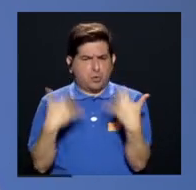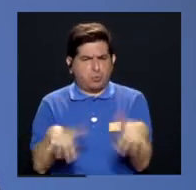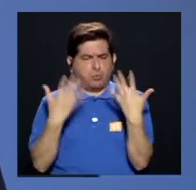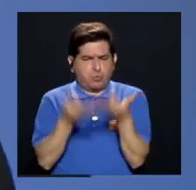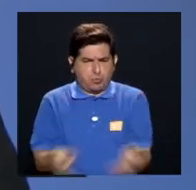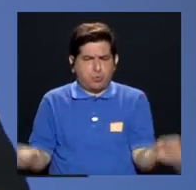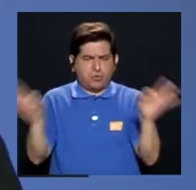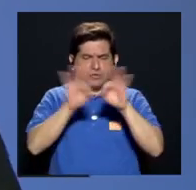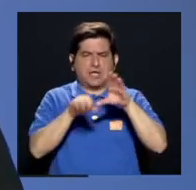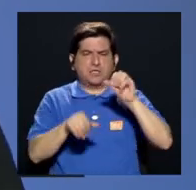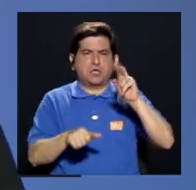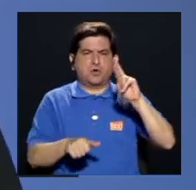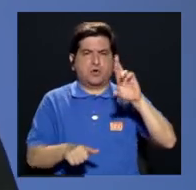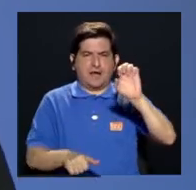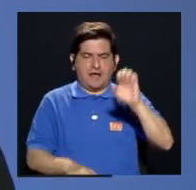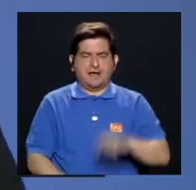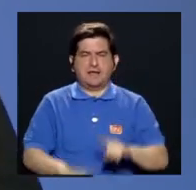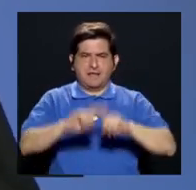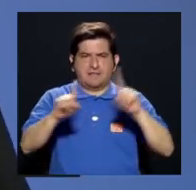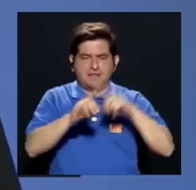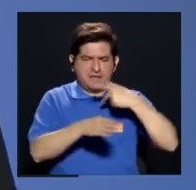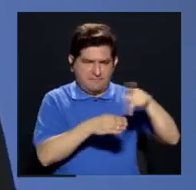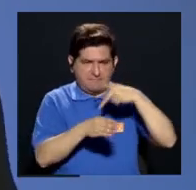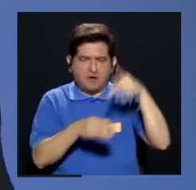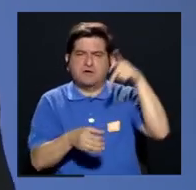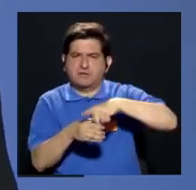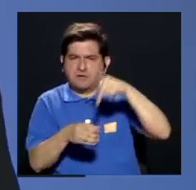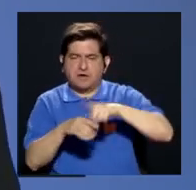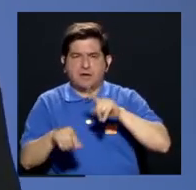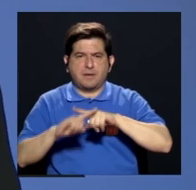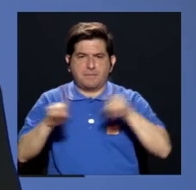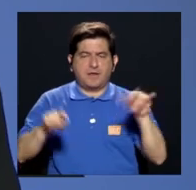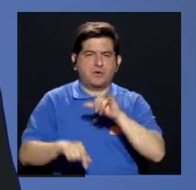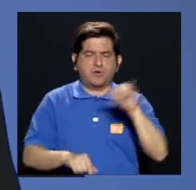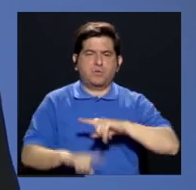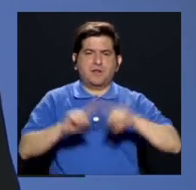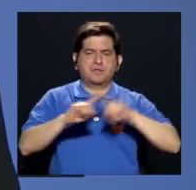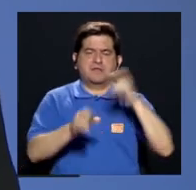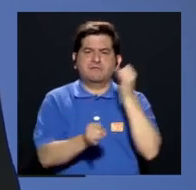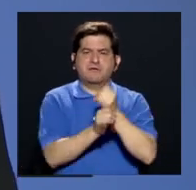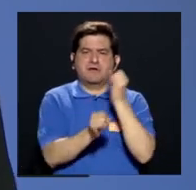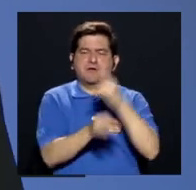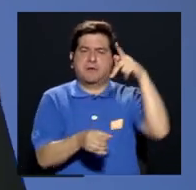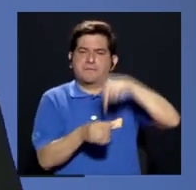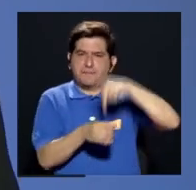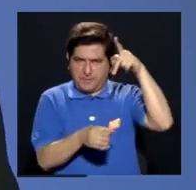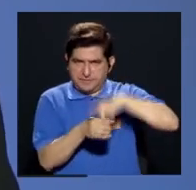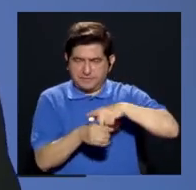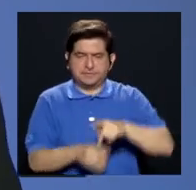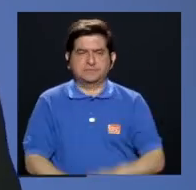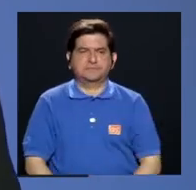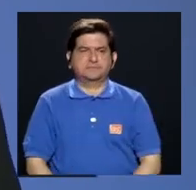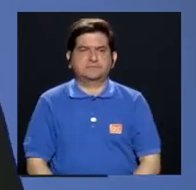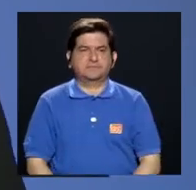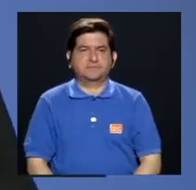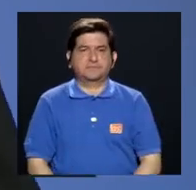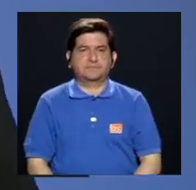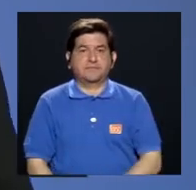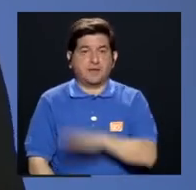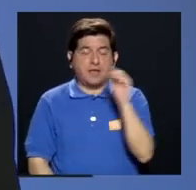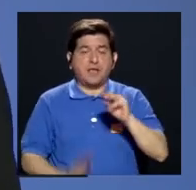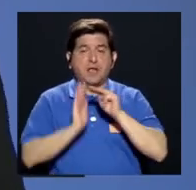de CONARE. Es interdisciplinaria, pero es también interinstitucional. Pero también entre